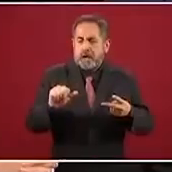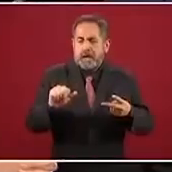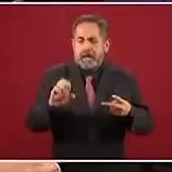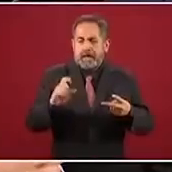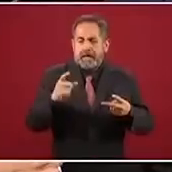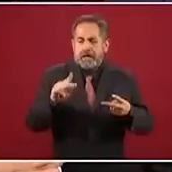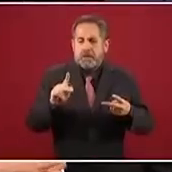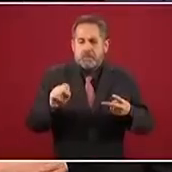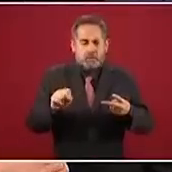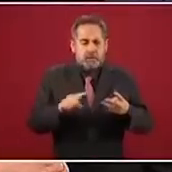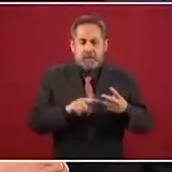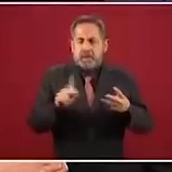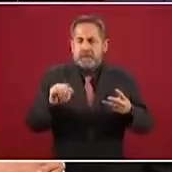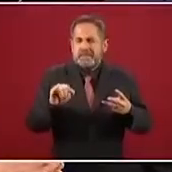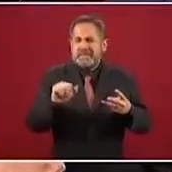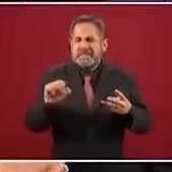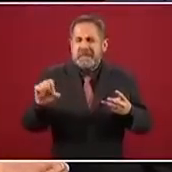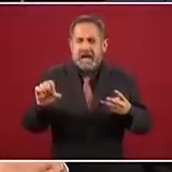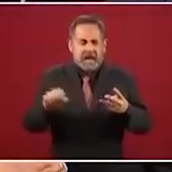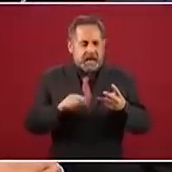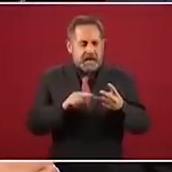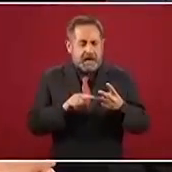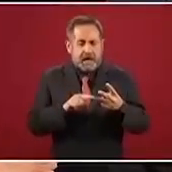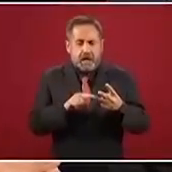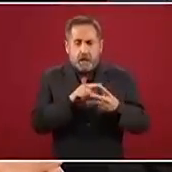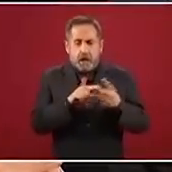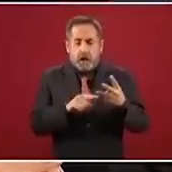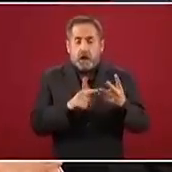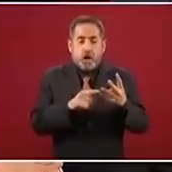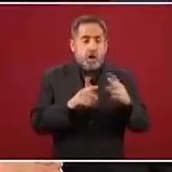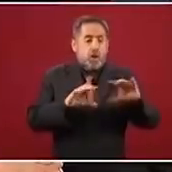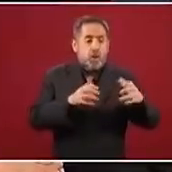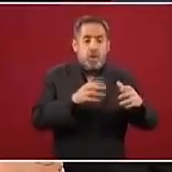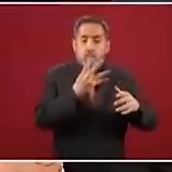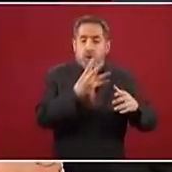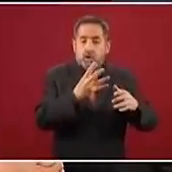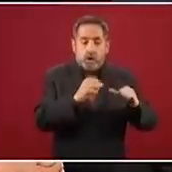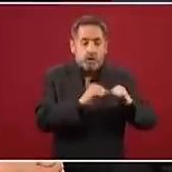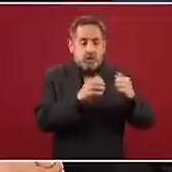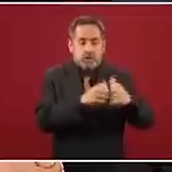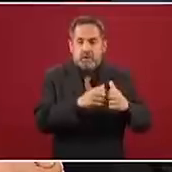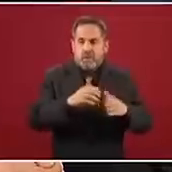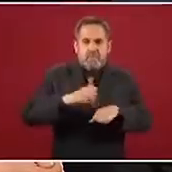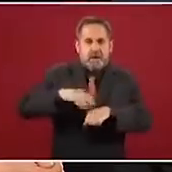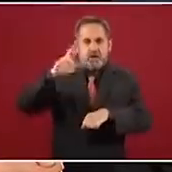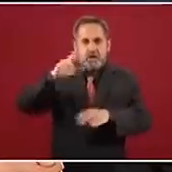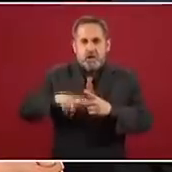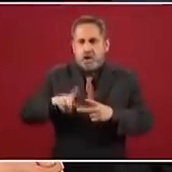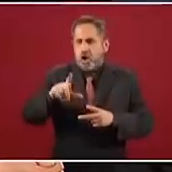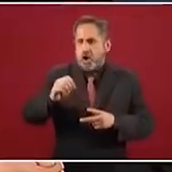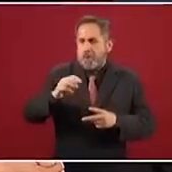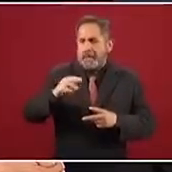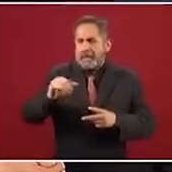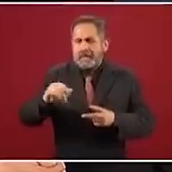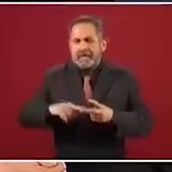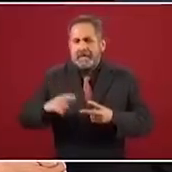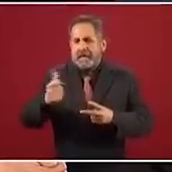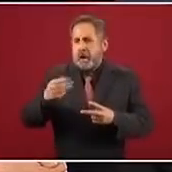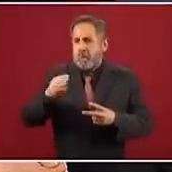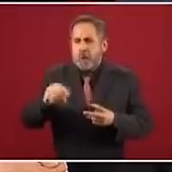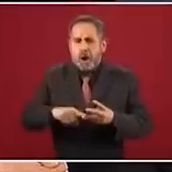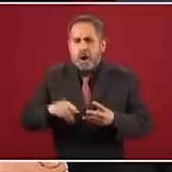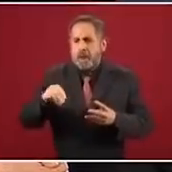médicos, y PISA? Las cuatro organizaciones en las que están involucrados los Malios, los Lomelí, los Gamboa,